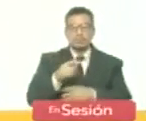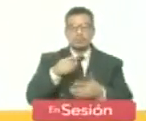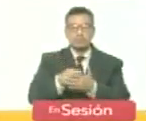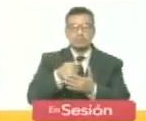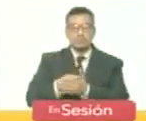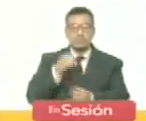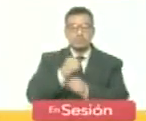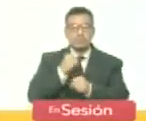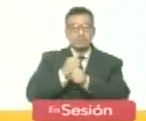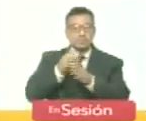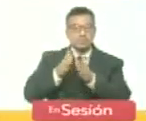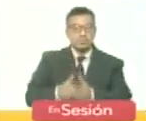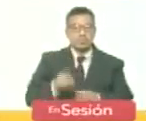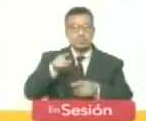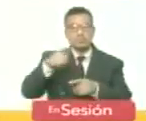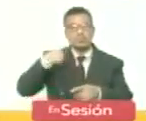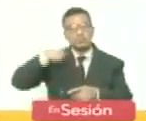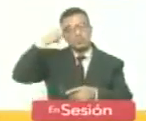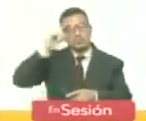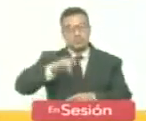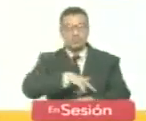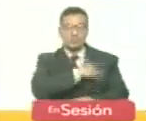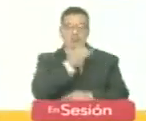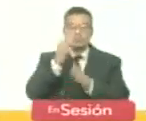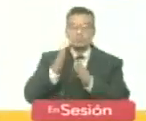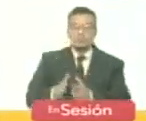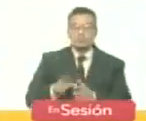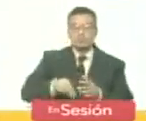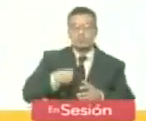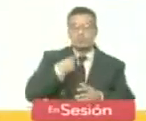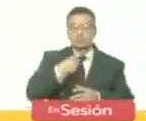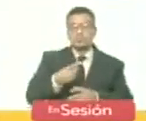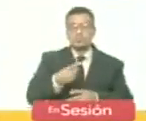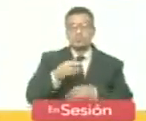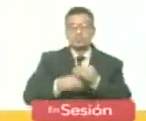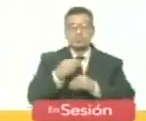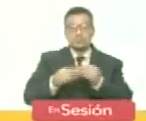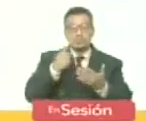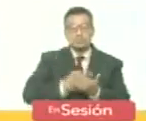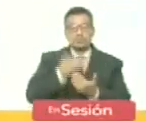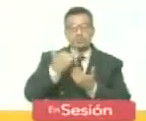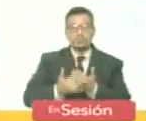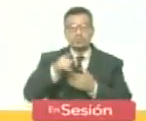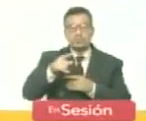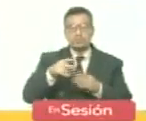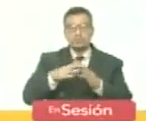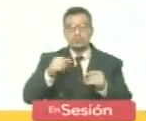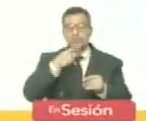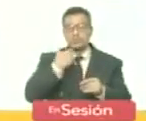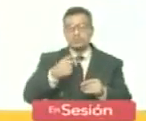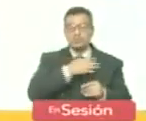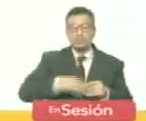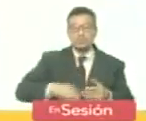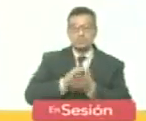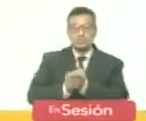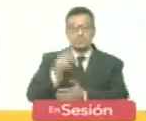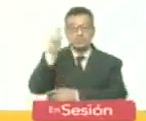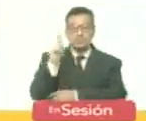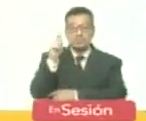de trabajadores, entre ellos los universitarios, que fue donde se gestó este plan. Es todo, señor presidente, colegas